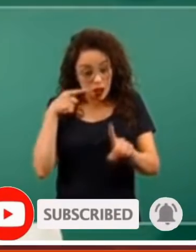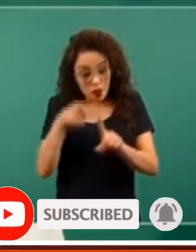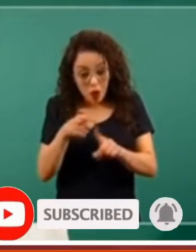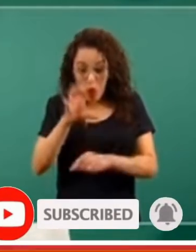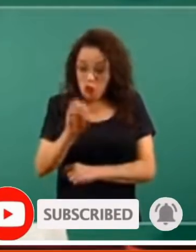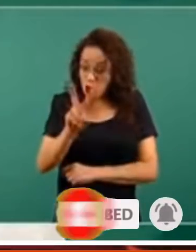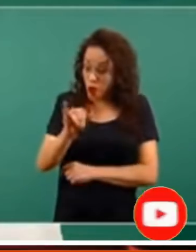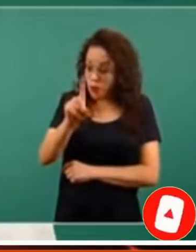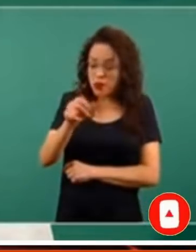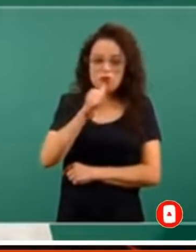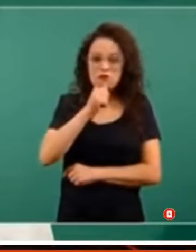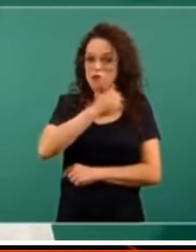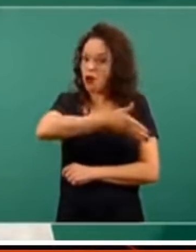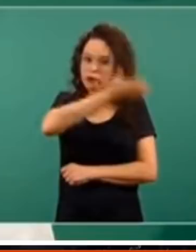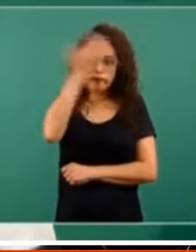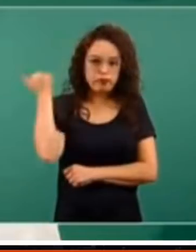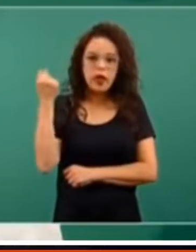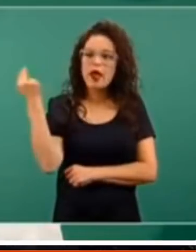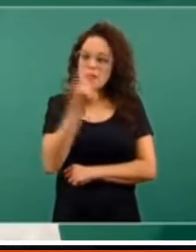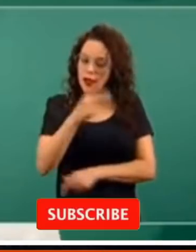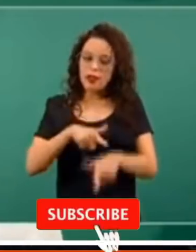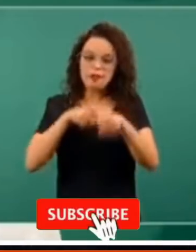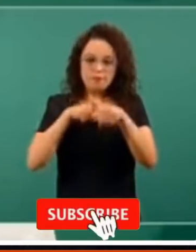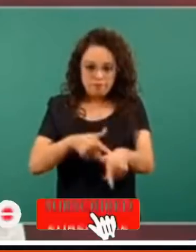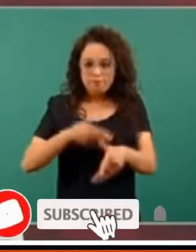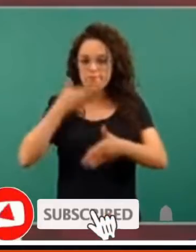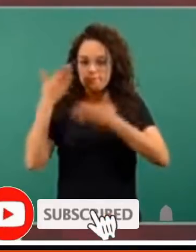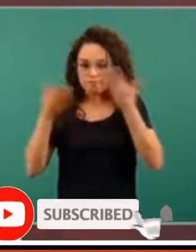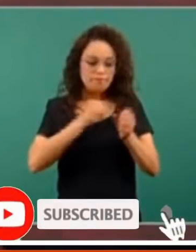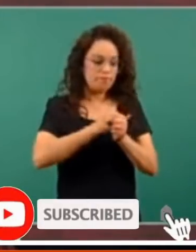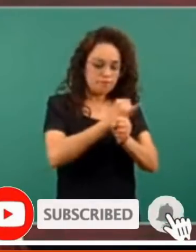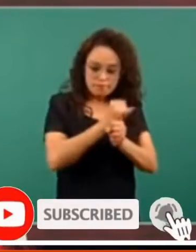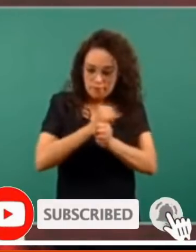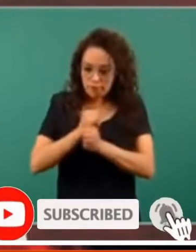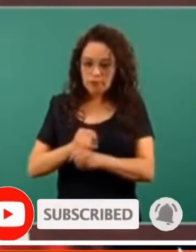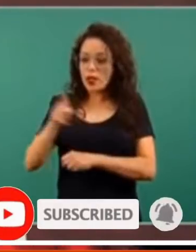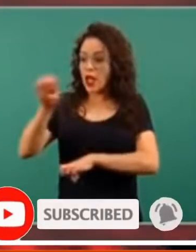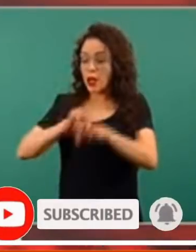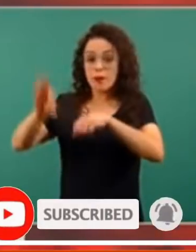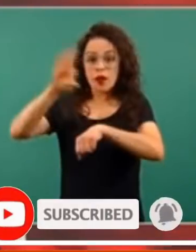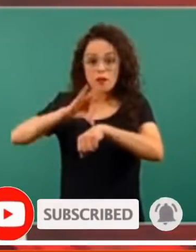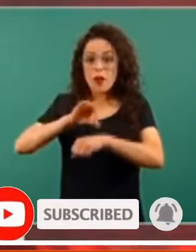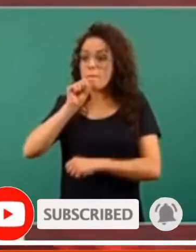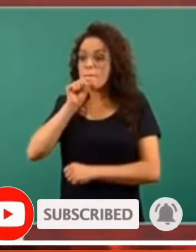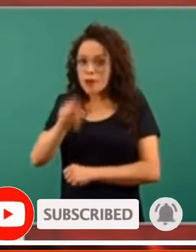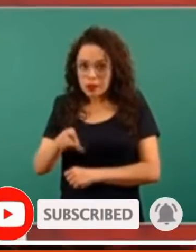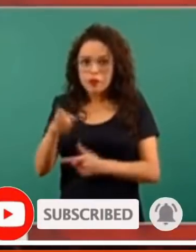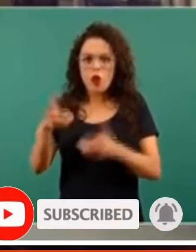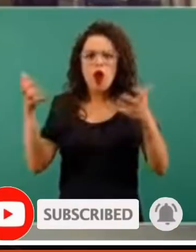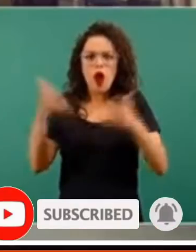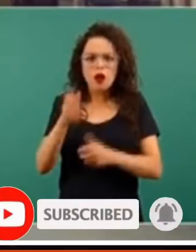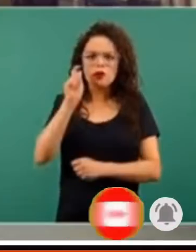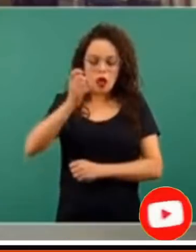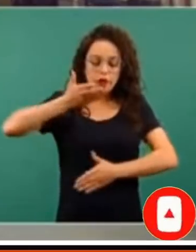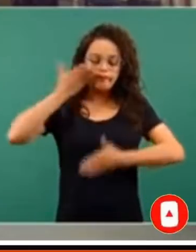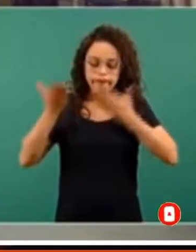se requiere tiempo de seguimiento. Las propias compañías farmacéuticas tienen diseños de estudios para